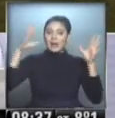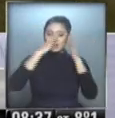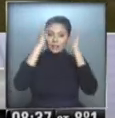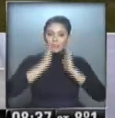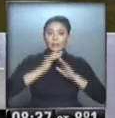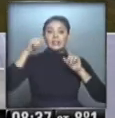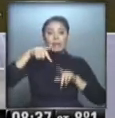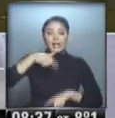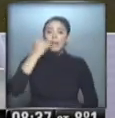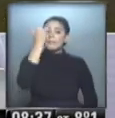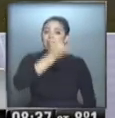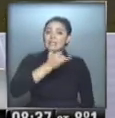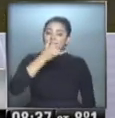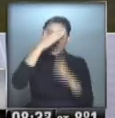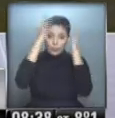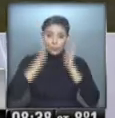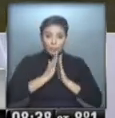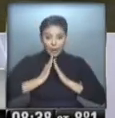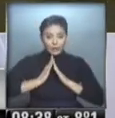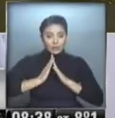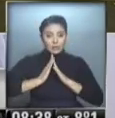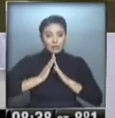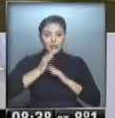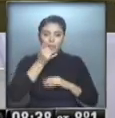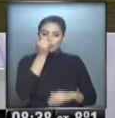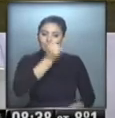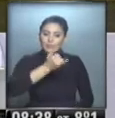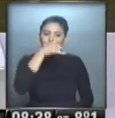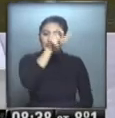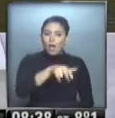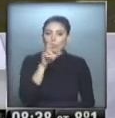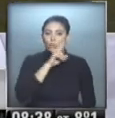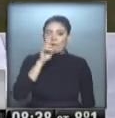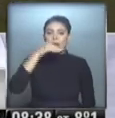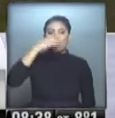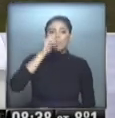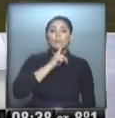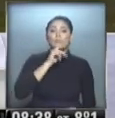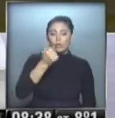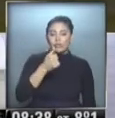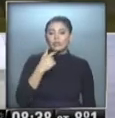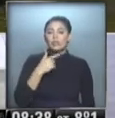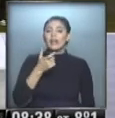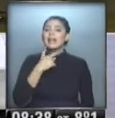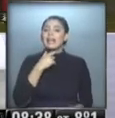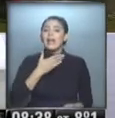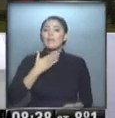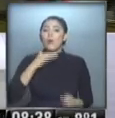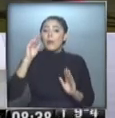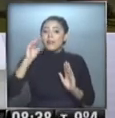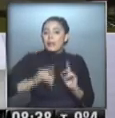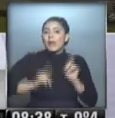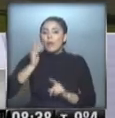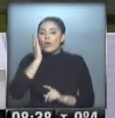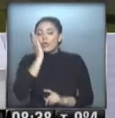de los mensajes es que la virgen maría le daba a gladys motta algunos voy a tratar de hablar en voz un poquito más baja están